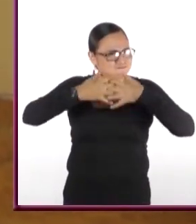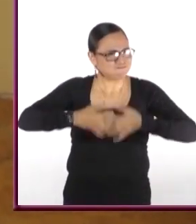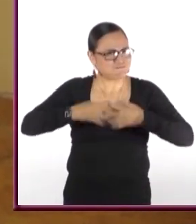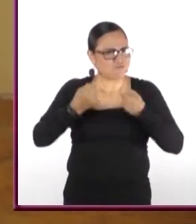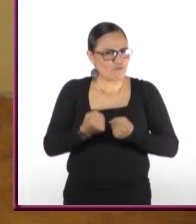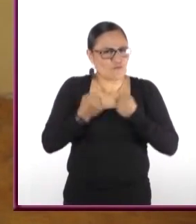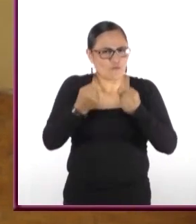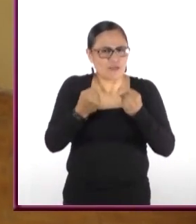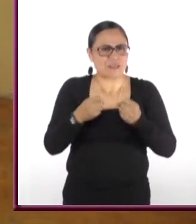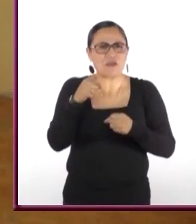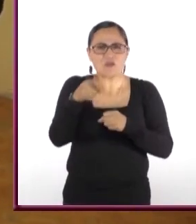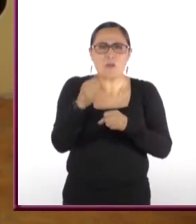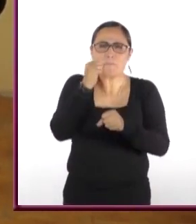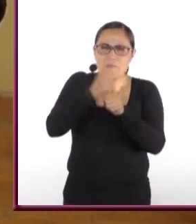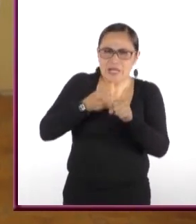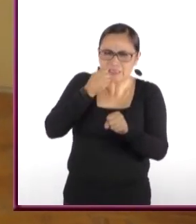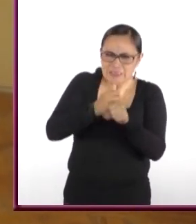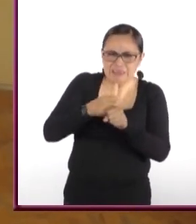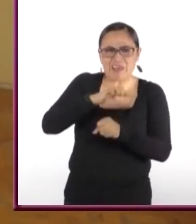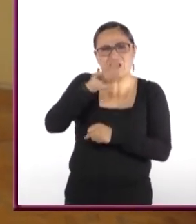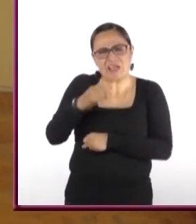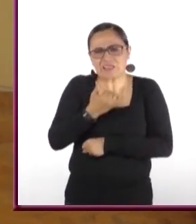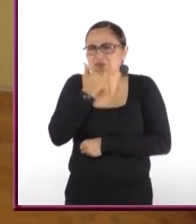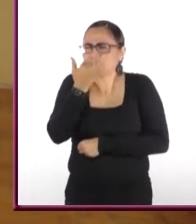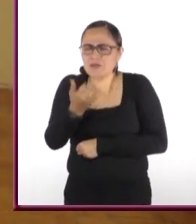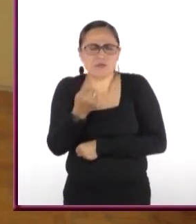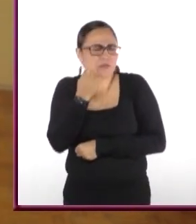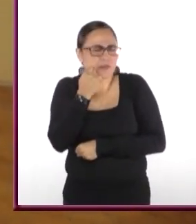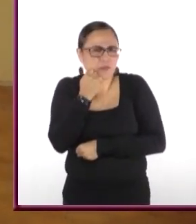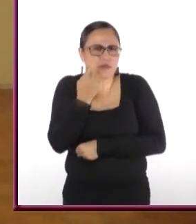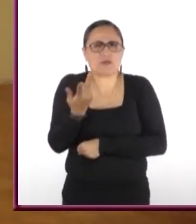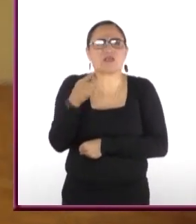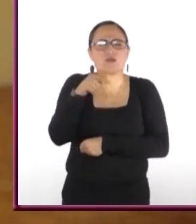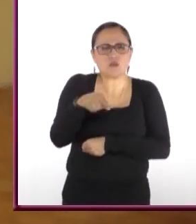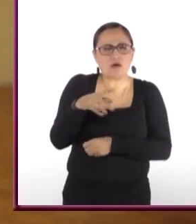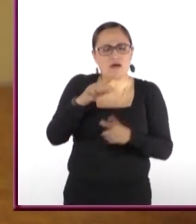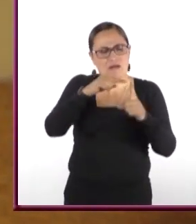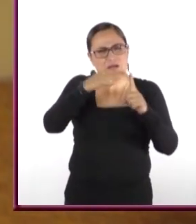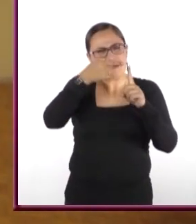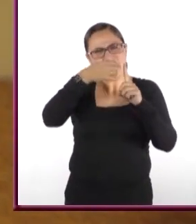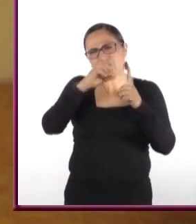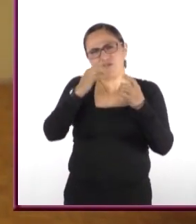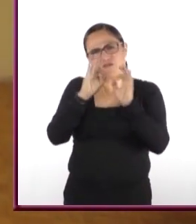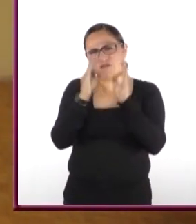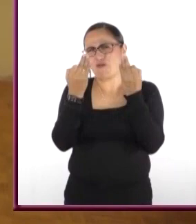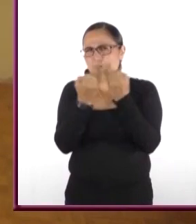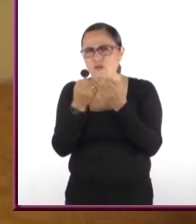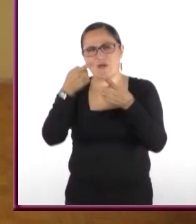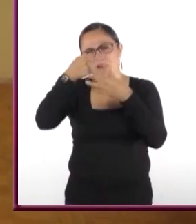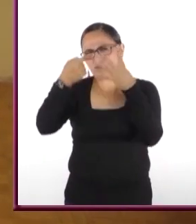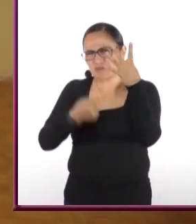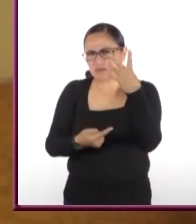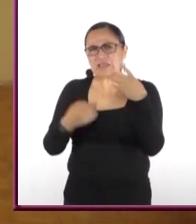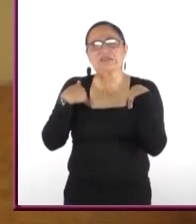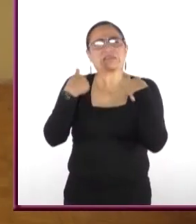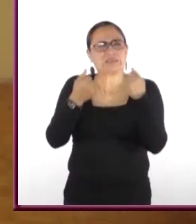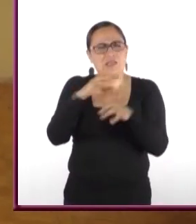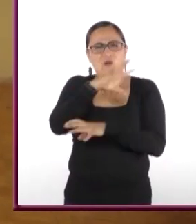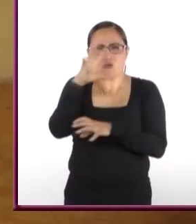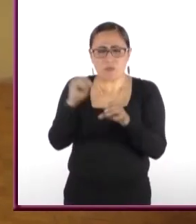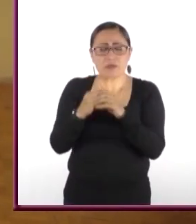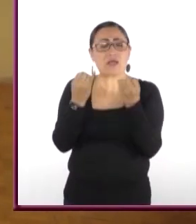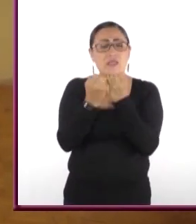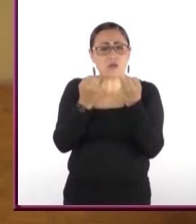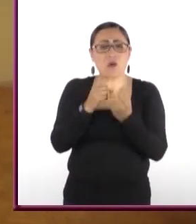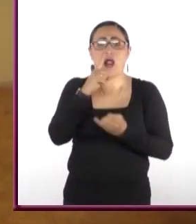onda. Practica y equivócate cuanto sea necesario hasta comprender cada algoritmo, cada operación. Y